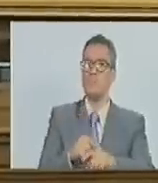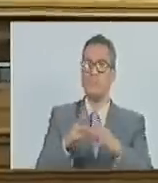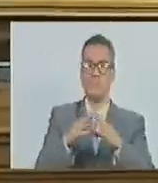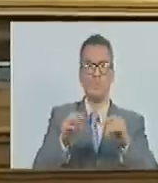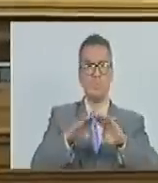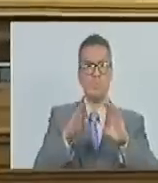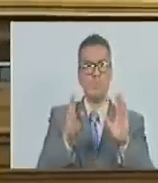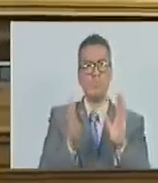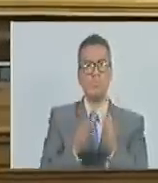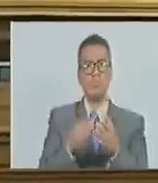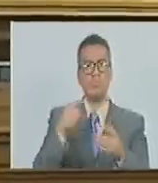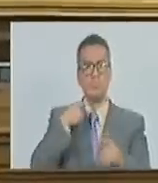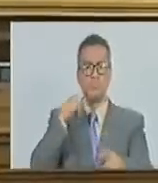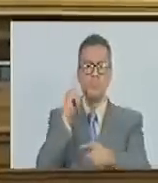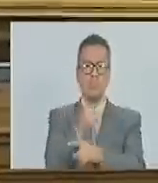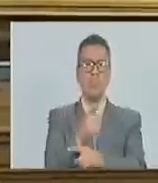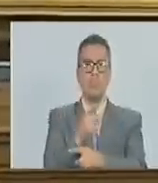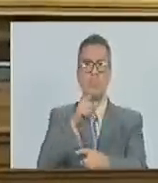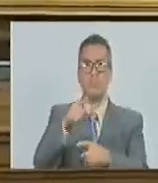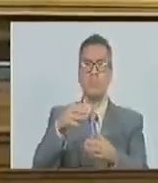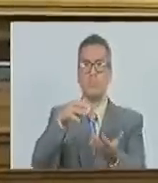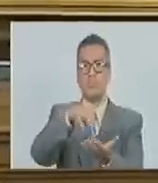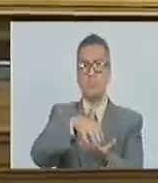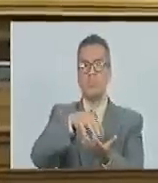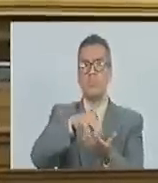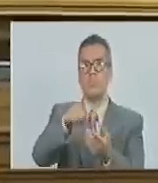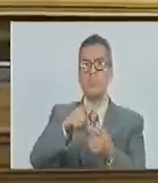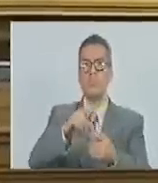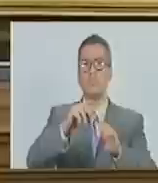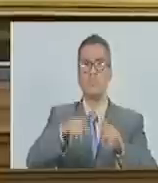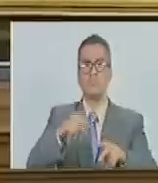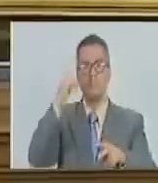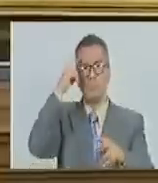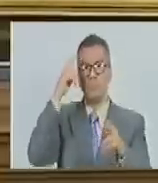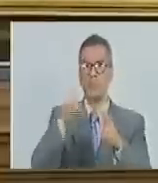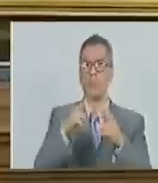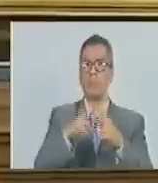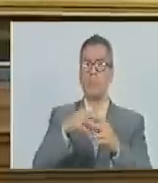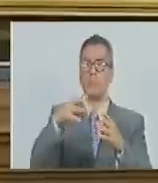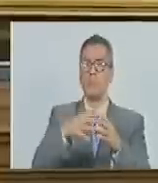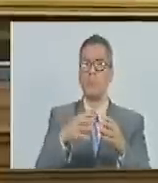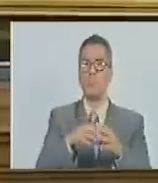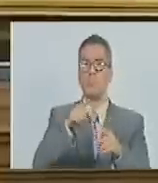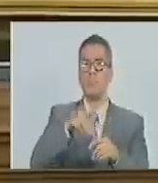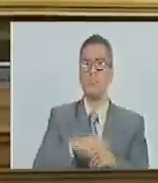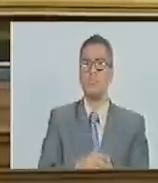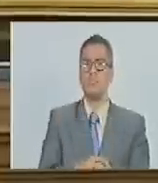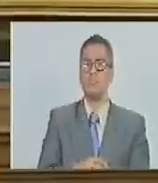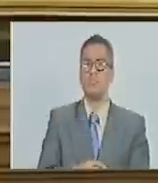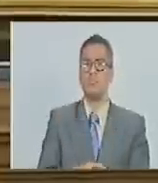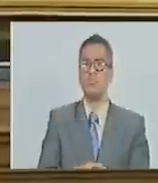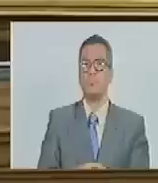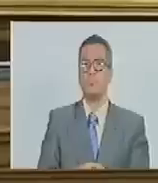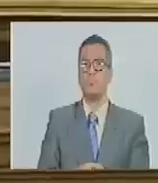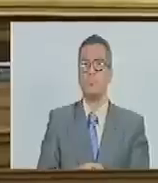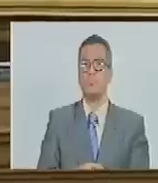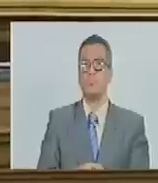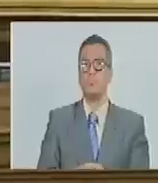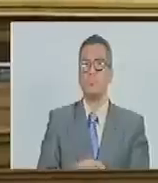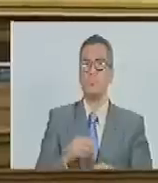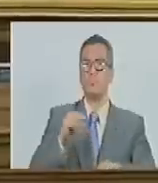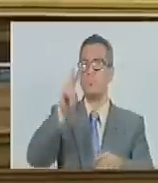planeta señalan que hay un parlamento vigente y reconocemos al parlamento del, no sé,